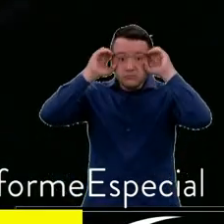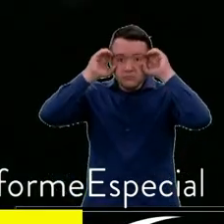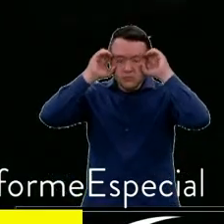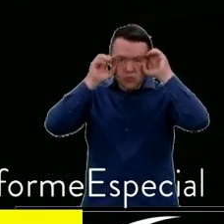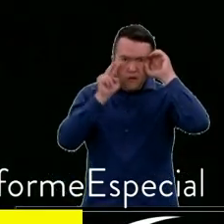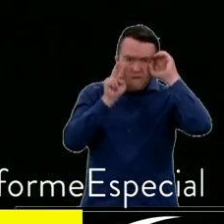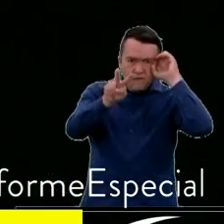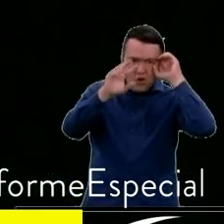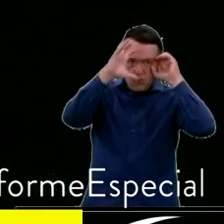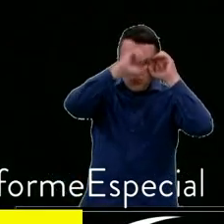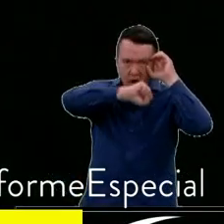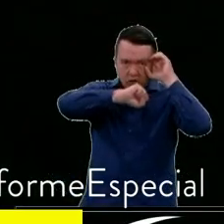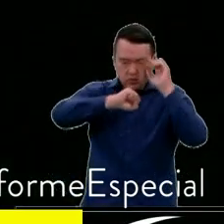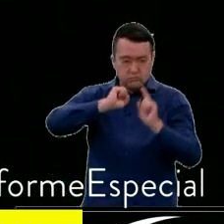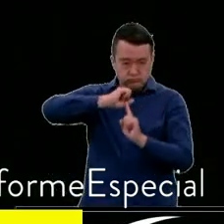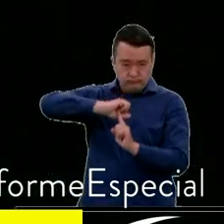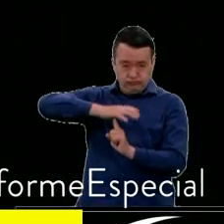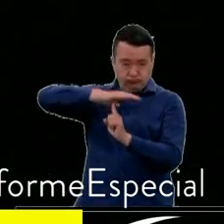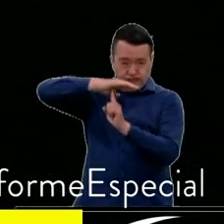aterrizar.